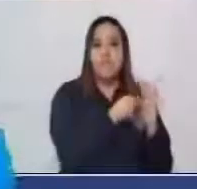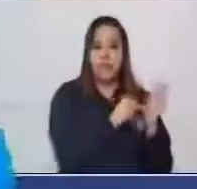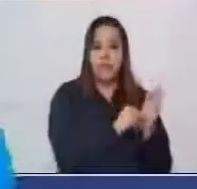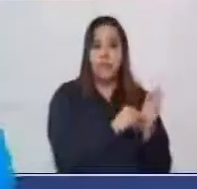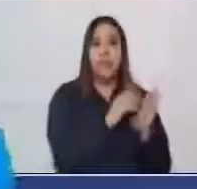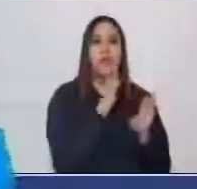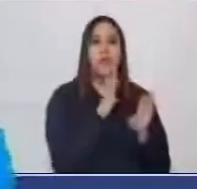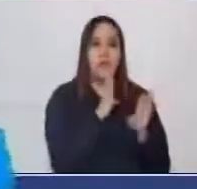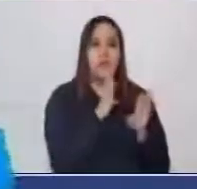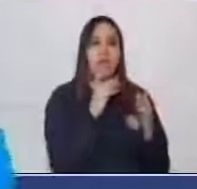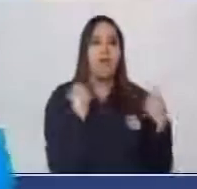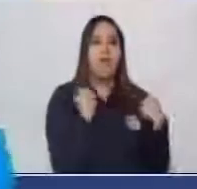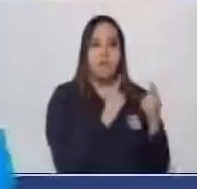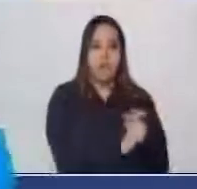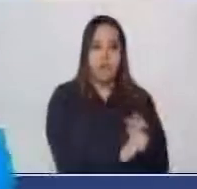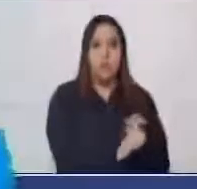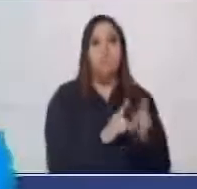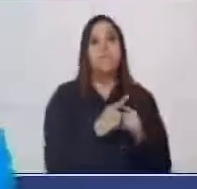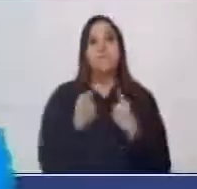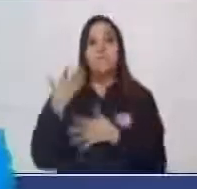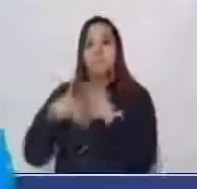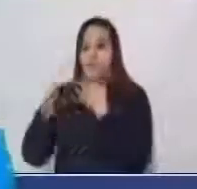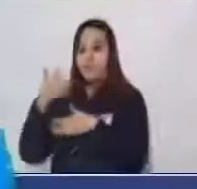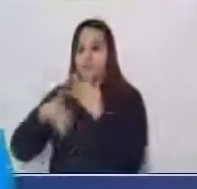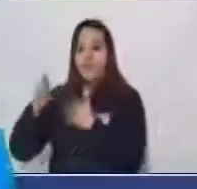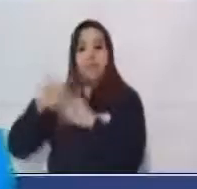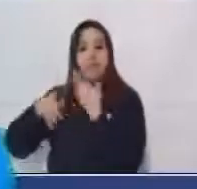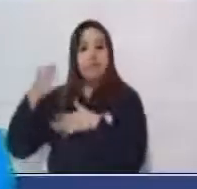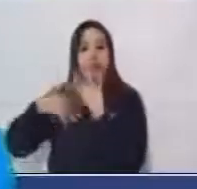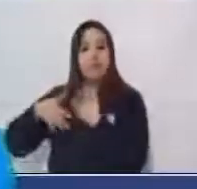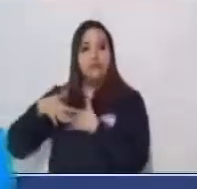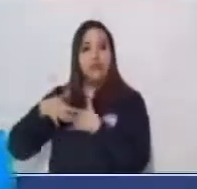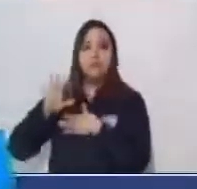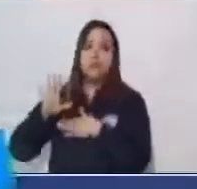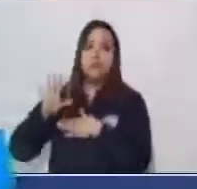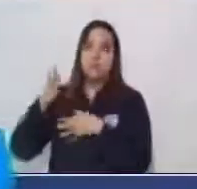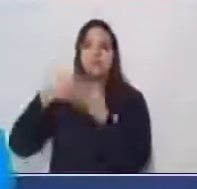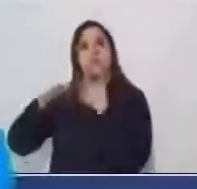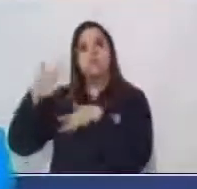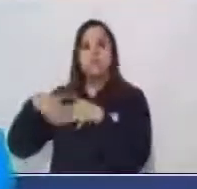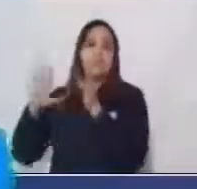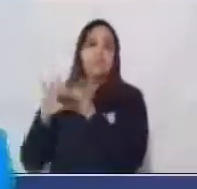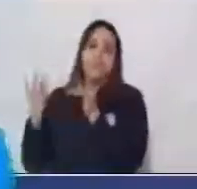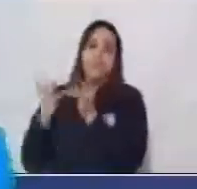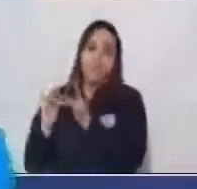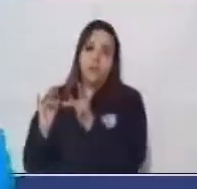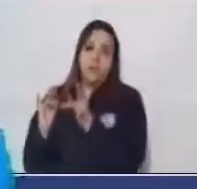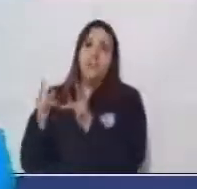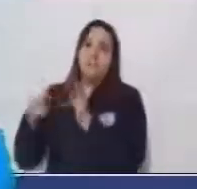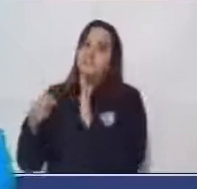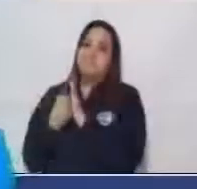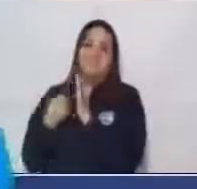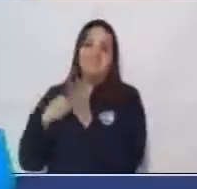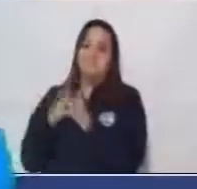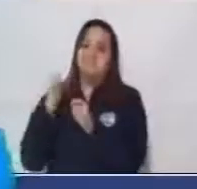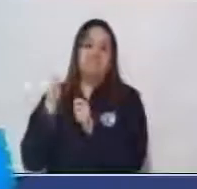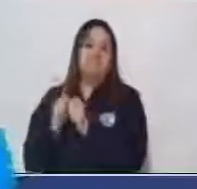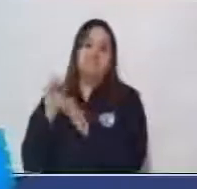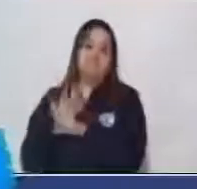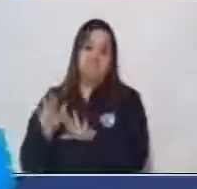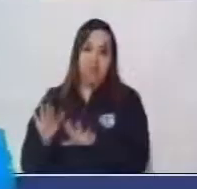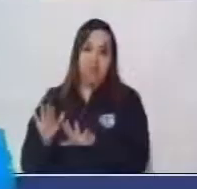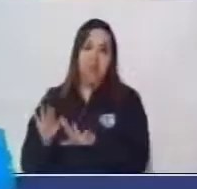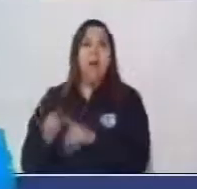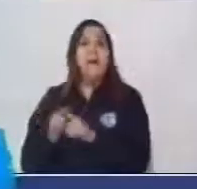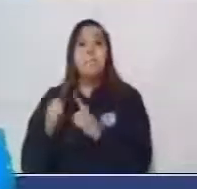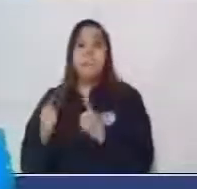diciendo. Entonces, de la misma forma, en el texto escrito, los signos de puntuación nos